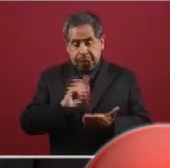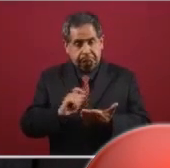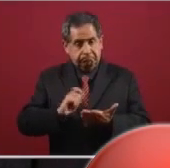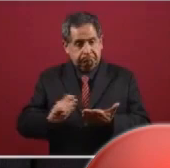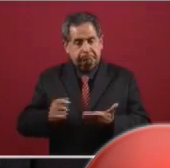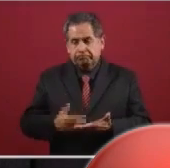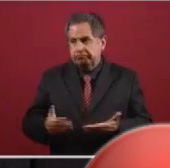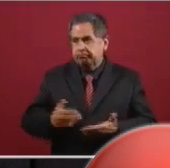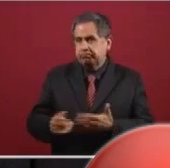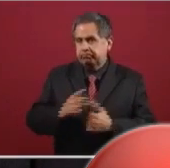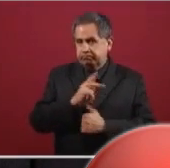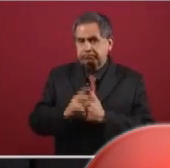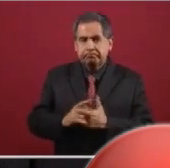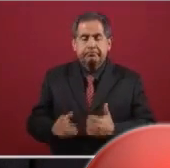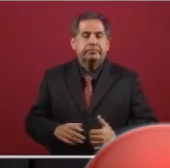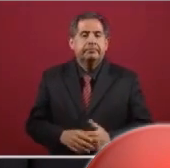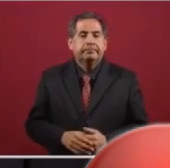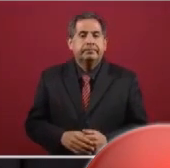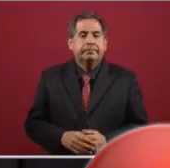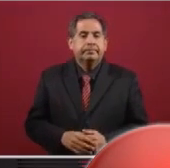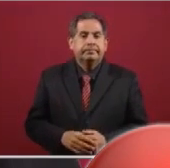este país,